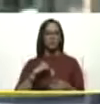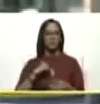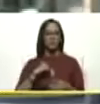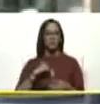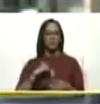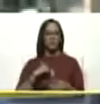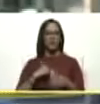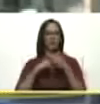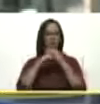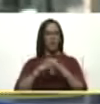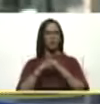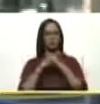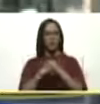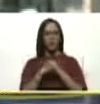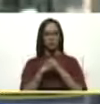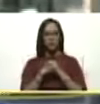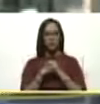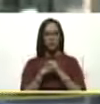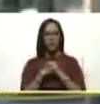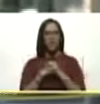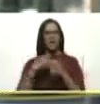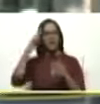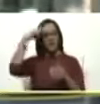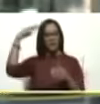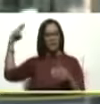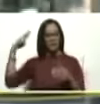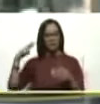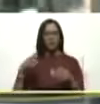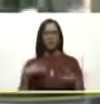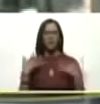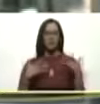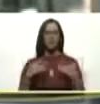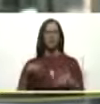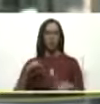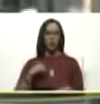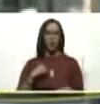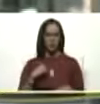cristiano en oración, en reflexión y acción que lo soy,